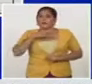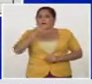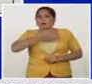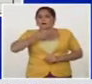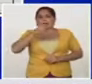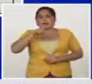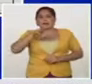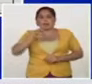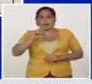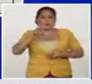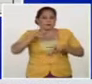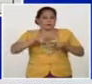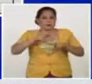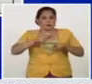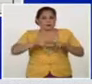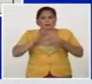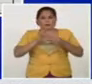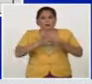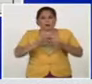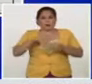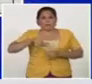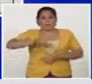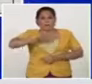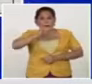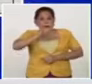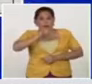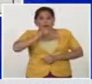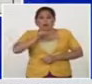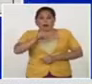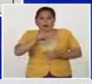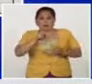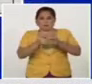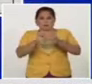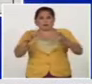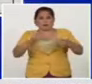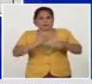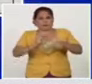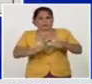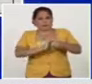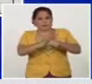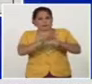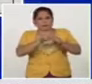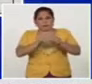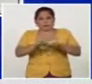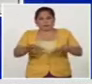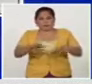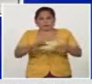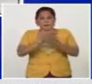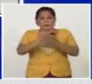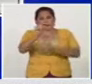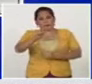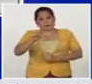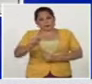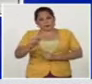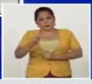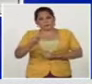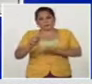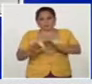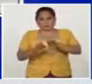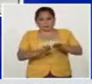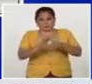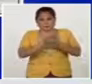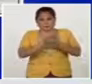Centro Habana, Guanabacoa y Boyero con la incidencia más elevada. Mayabeque,